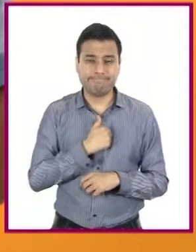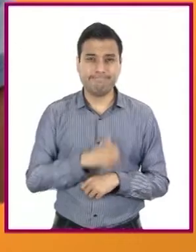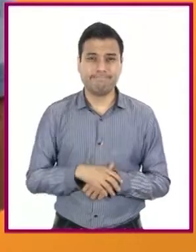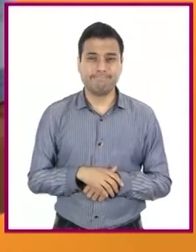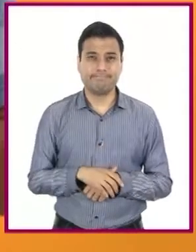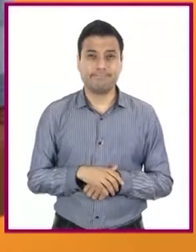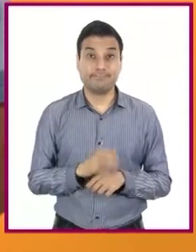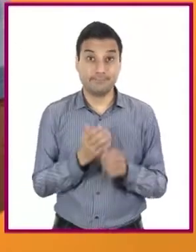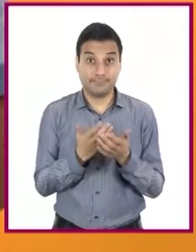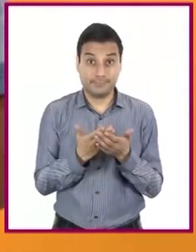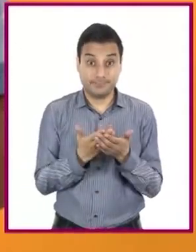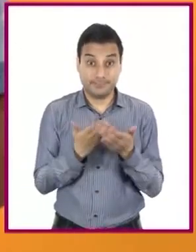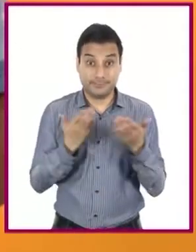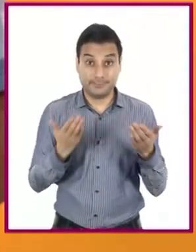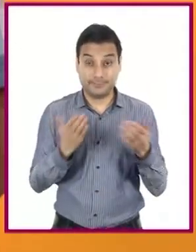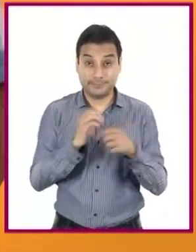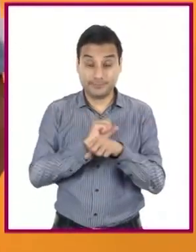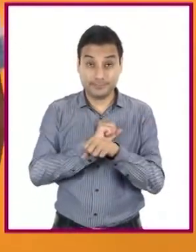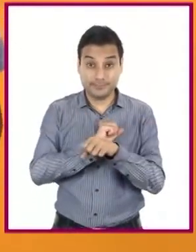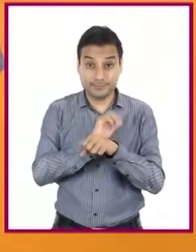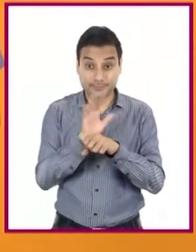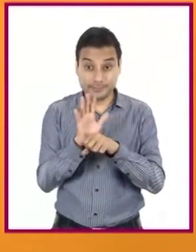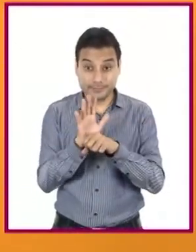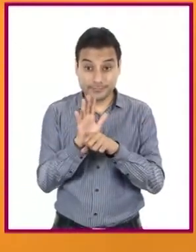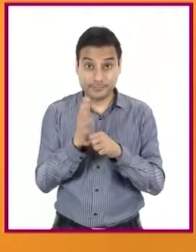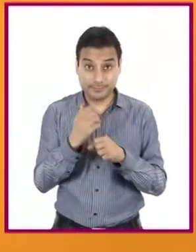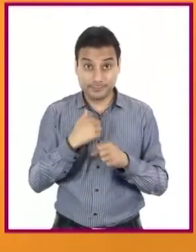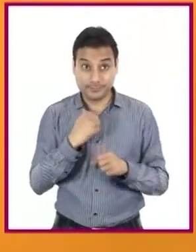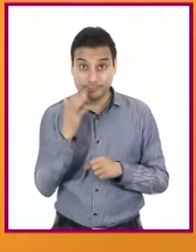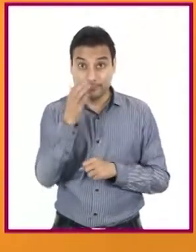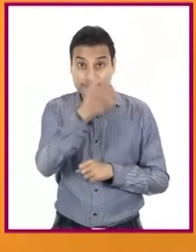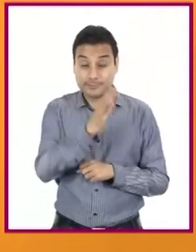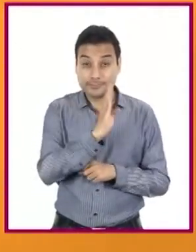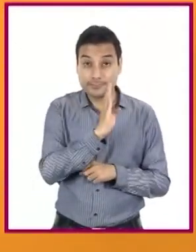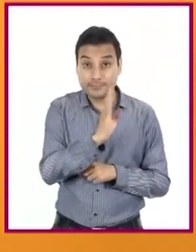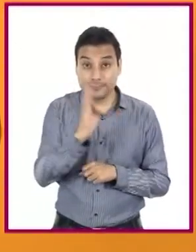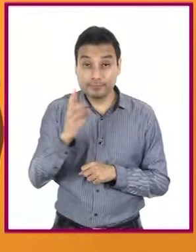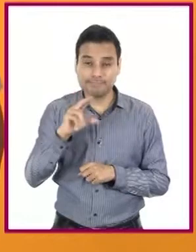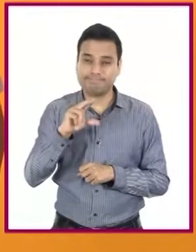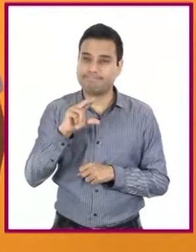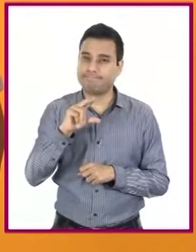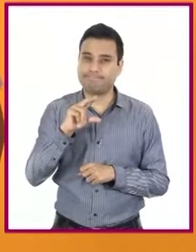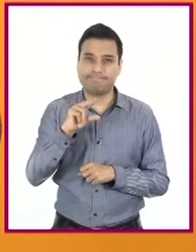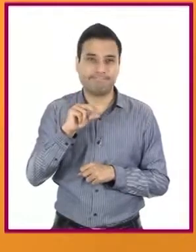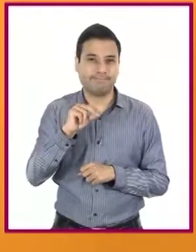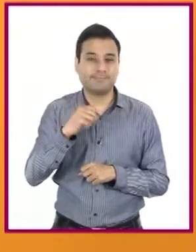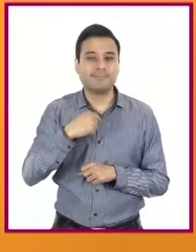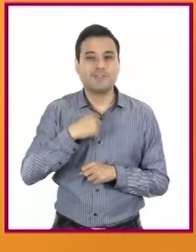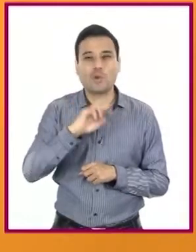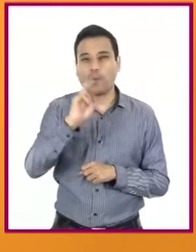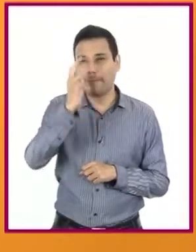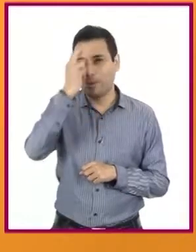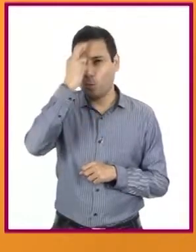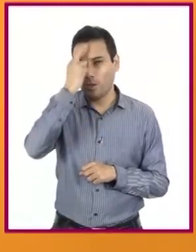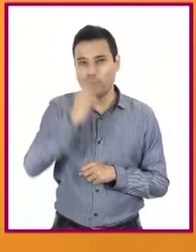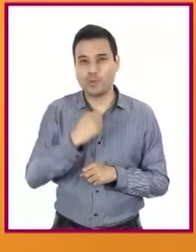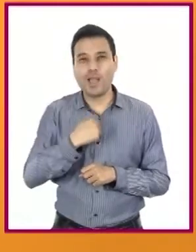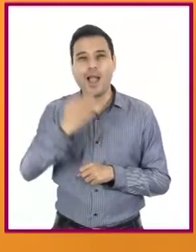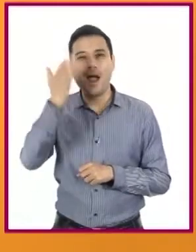Ahora con esto de la pandemia, no he podido visitar una biblioteca, pero aún recuerdo el olor